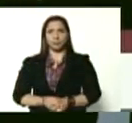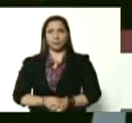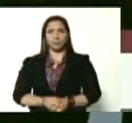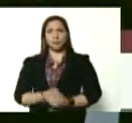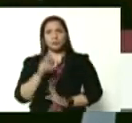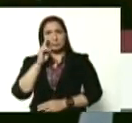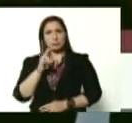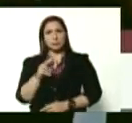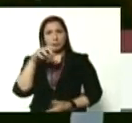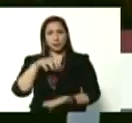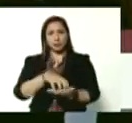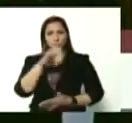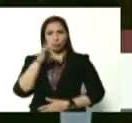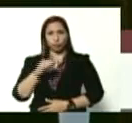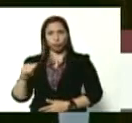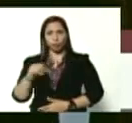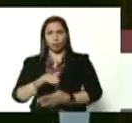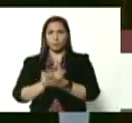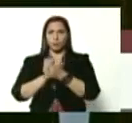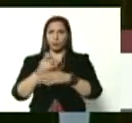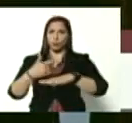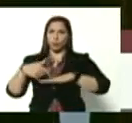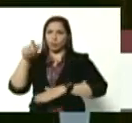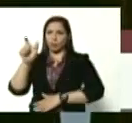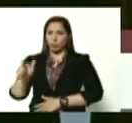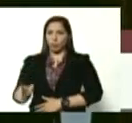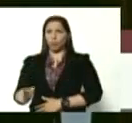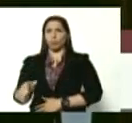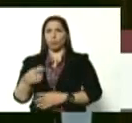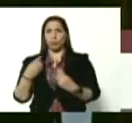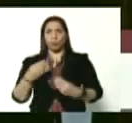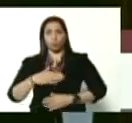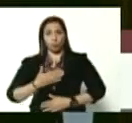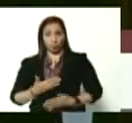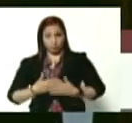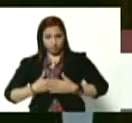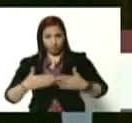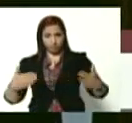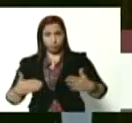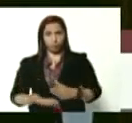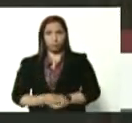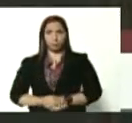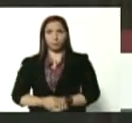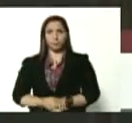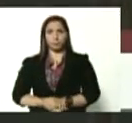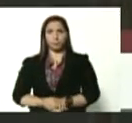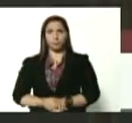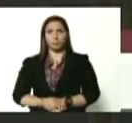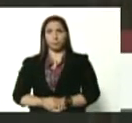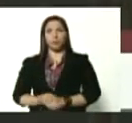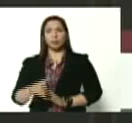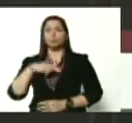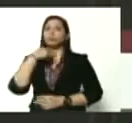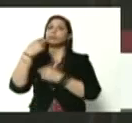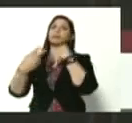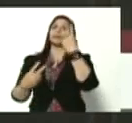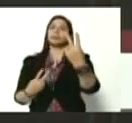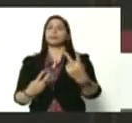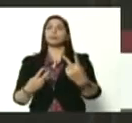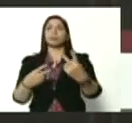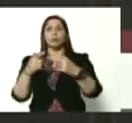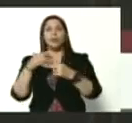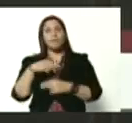compañero gobernador hermano gobernador pero le puedo garantizar que voy a levantar mis dos manos cuando haya que